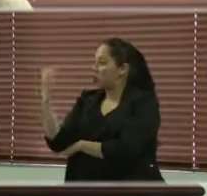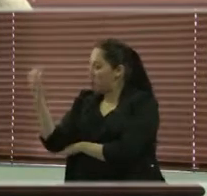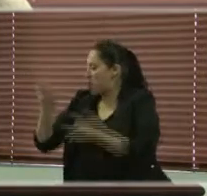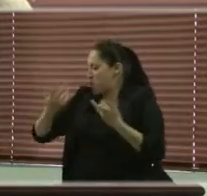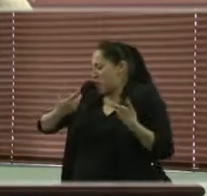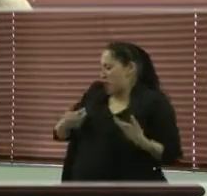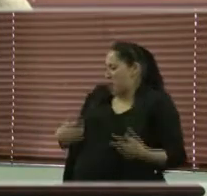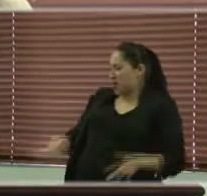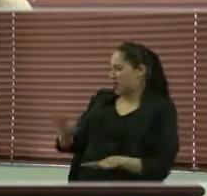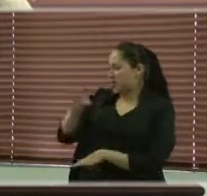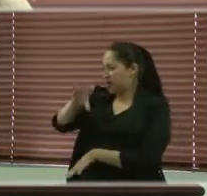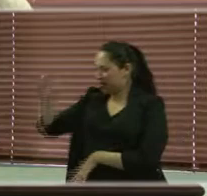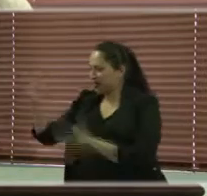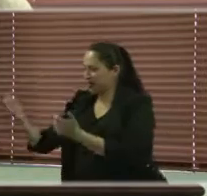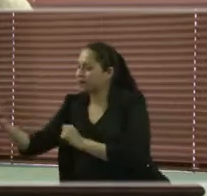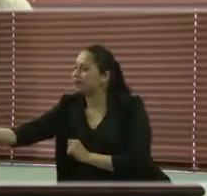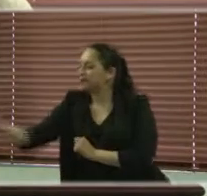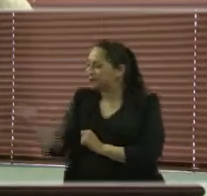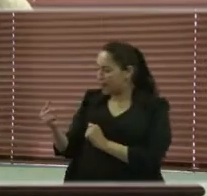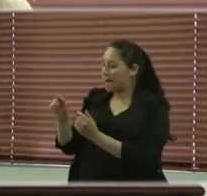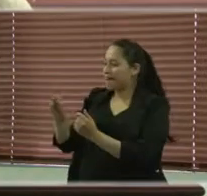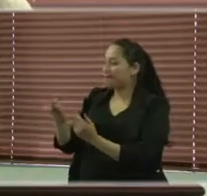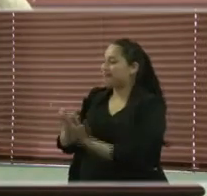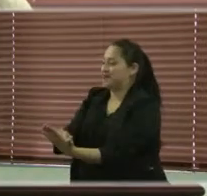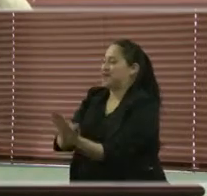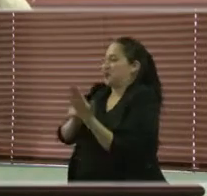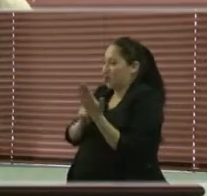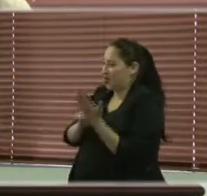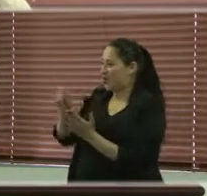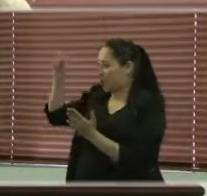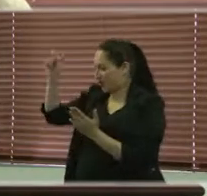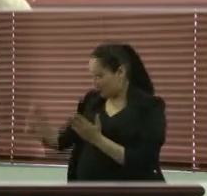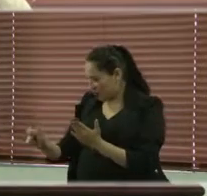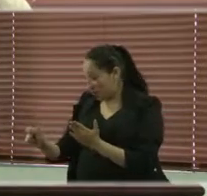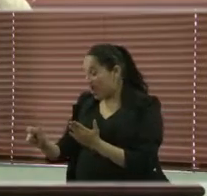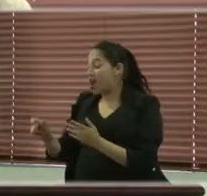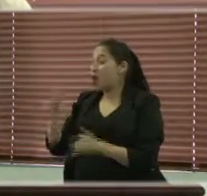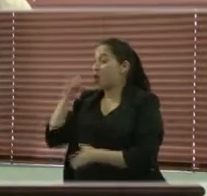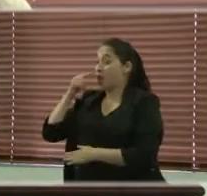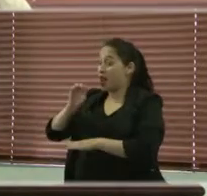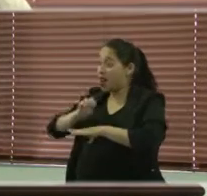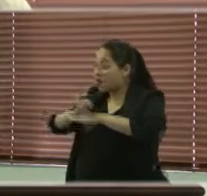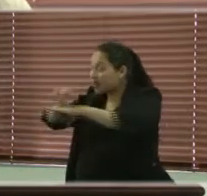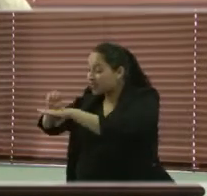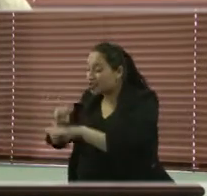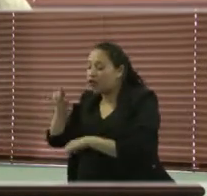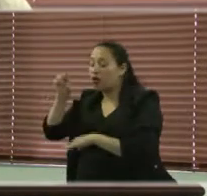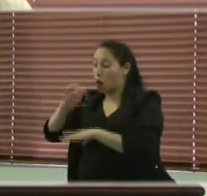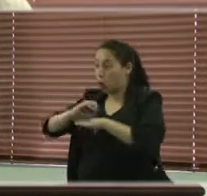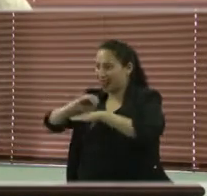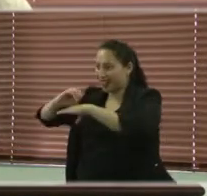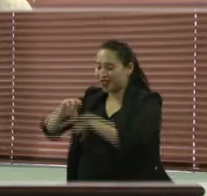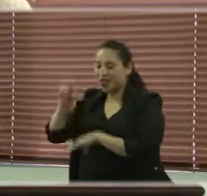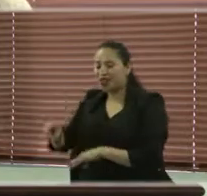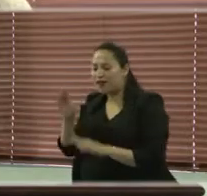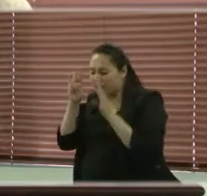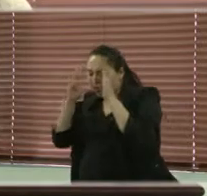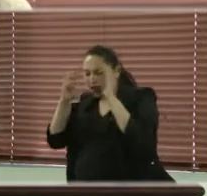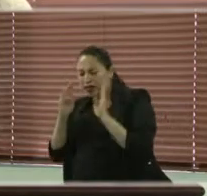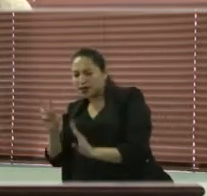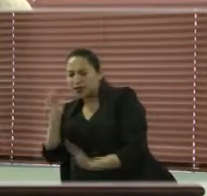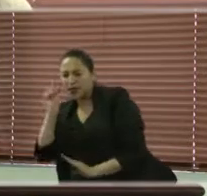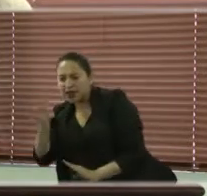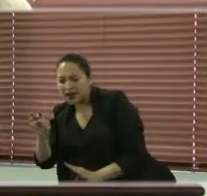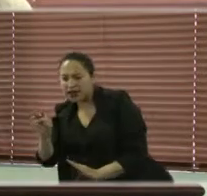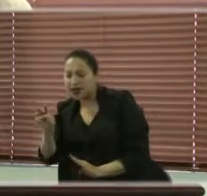tiene la intención de presentar un candidato las organizaciones tienen que estar atentas para saber en qué momento primero